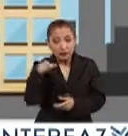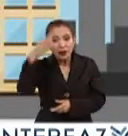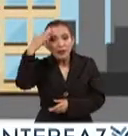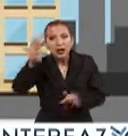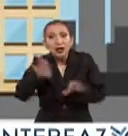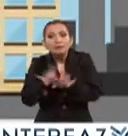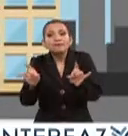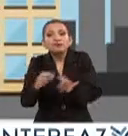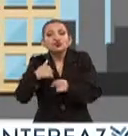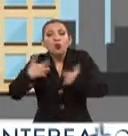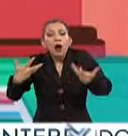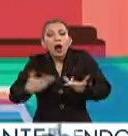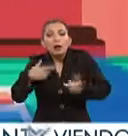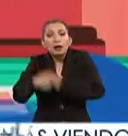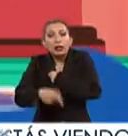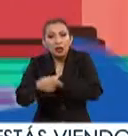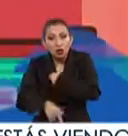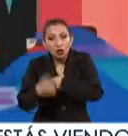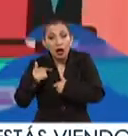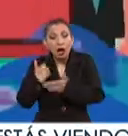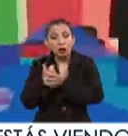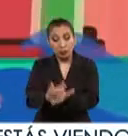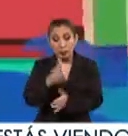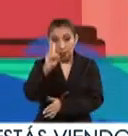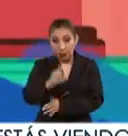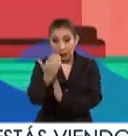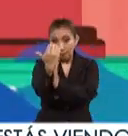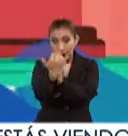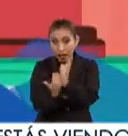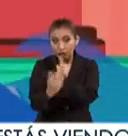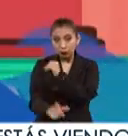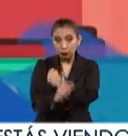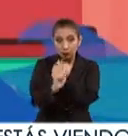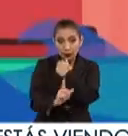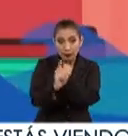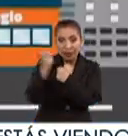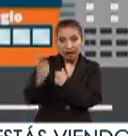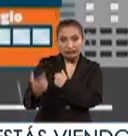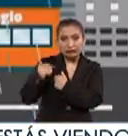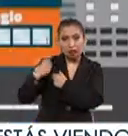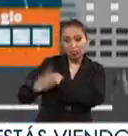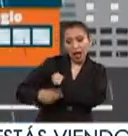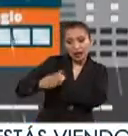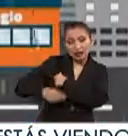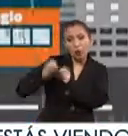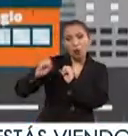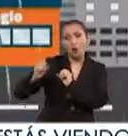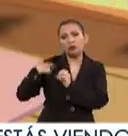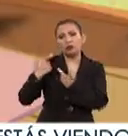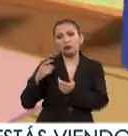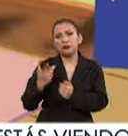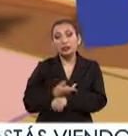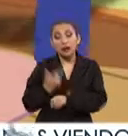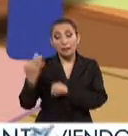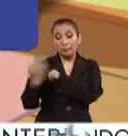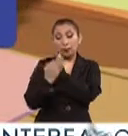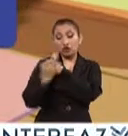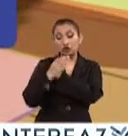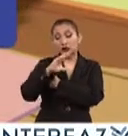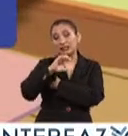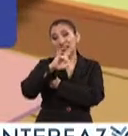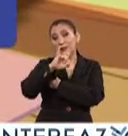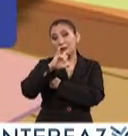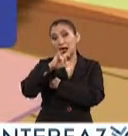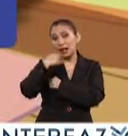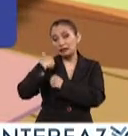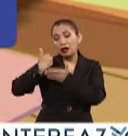saber qué hacer en una situación de peligro, ayuda notablemente a mitigar las consecuencias de estos fenómenos y percances. La protección civil es